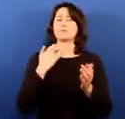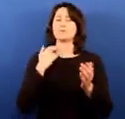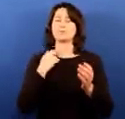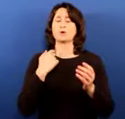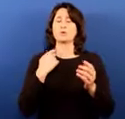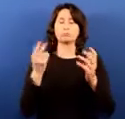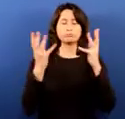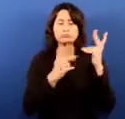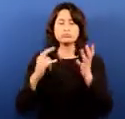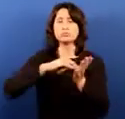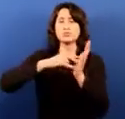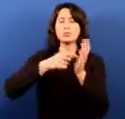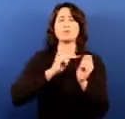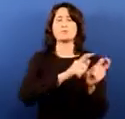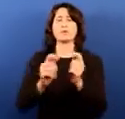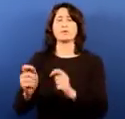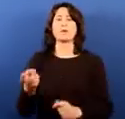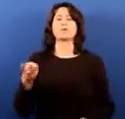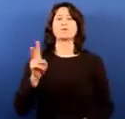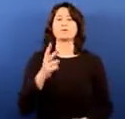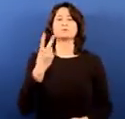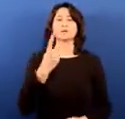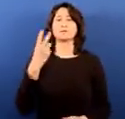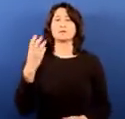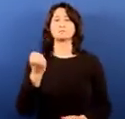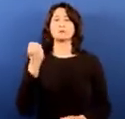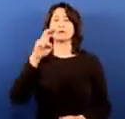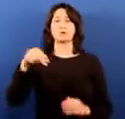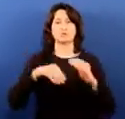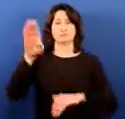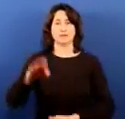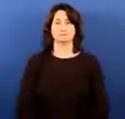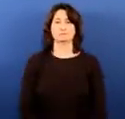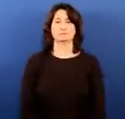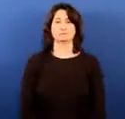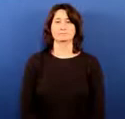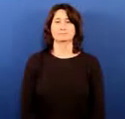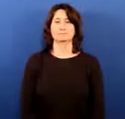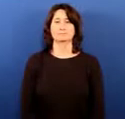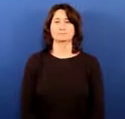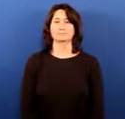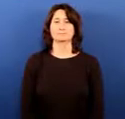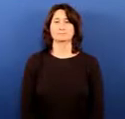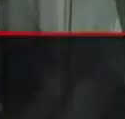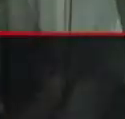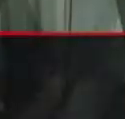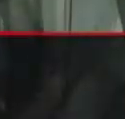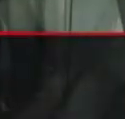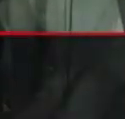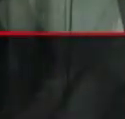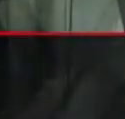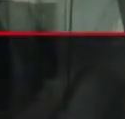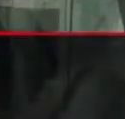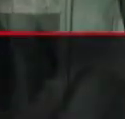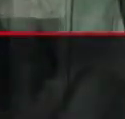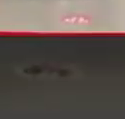IRPF. En torno al 80% serán a devolver, alcanzando los 532 millones de euros. Este mismo miércoles, la